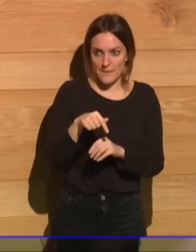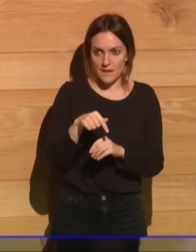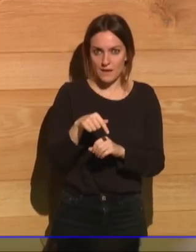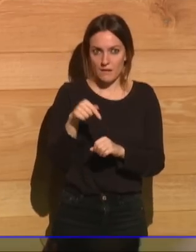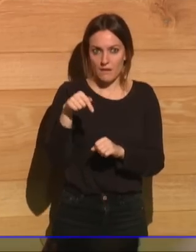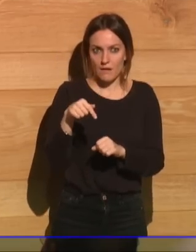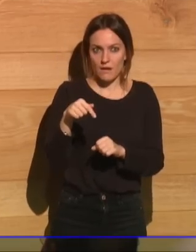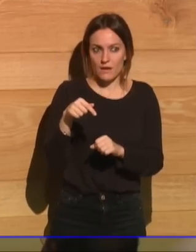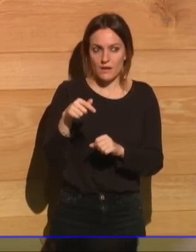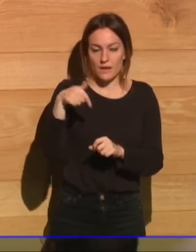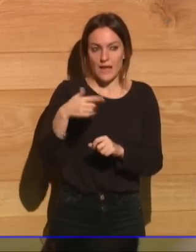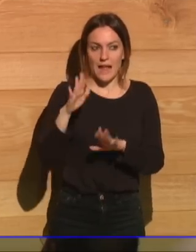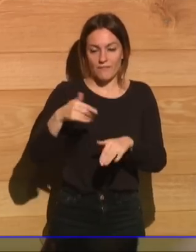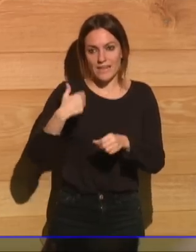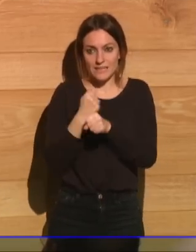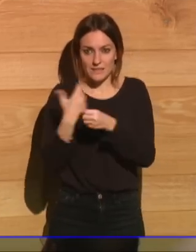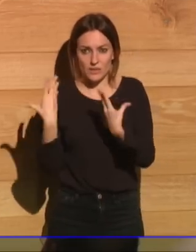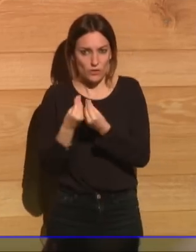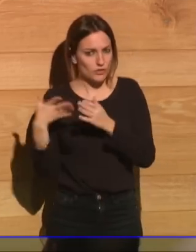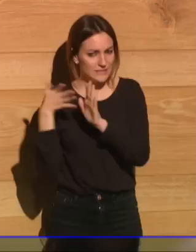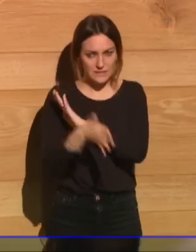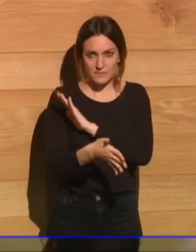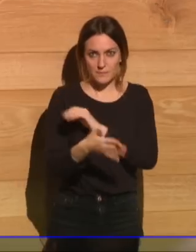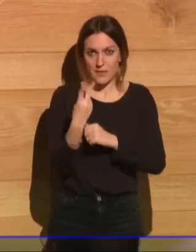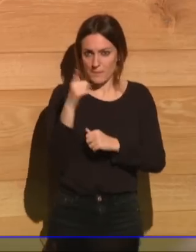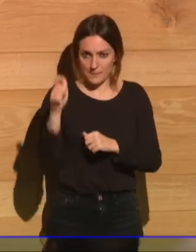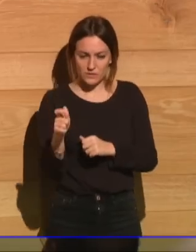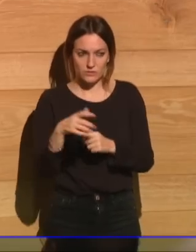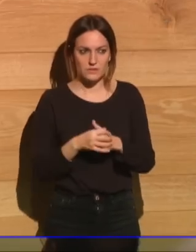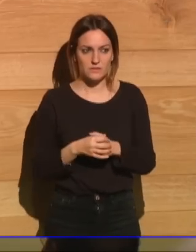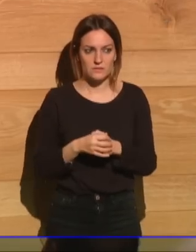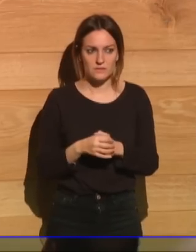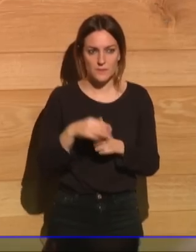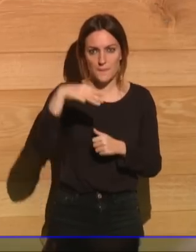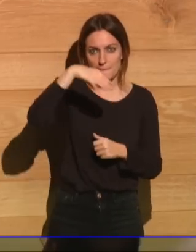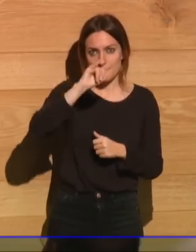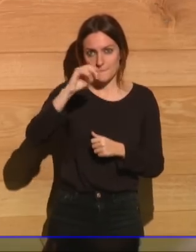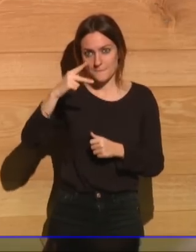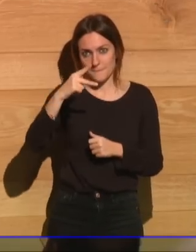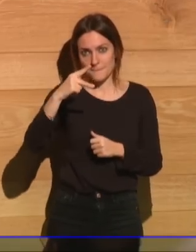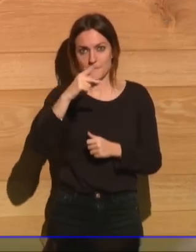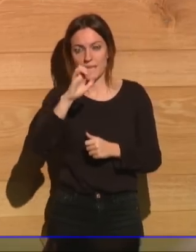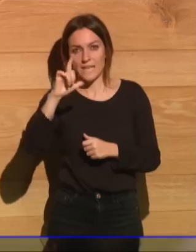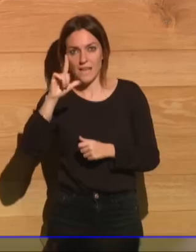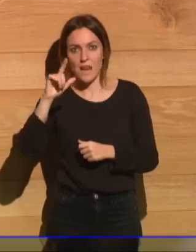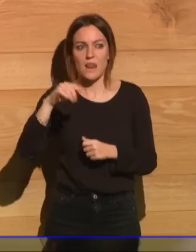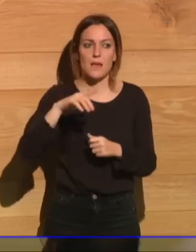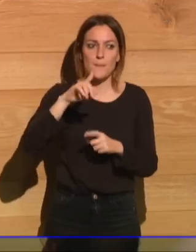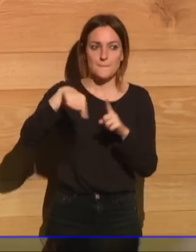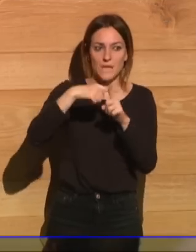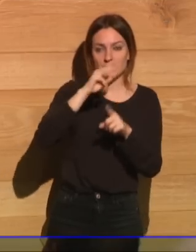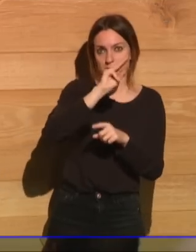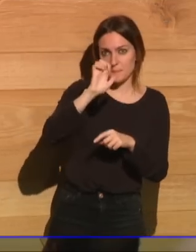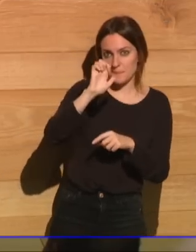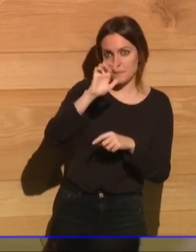dos operadores habituales. El habitual es Michael Ceracy, a quien ya hemos mencionado, y el otro es Peter Visiu,